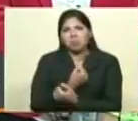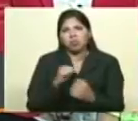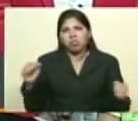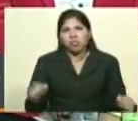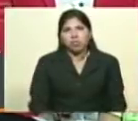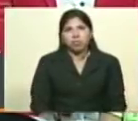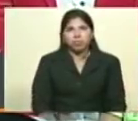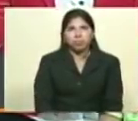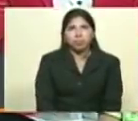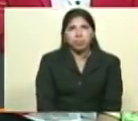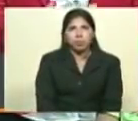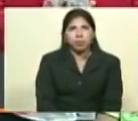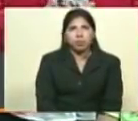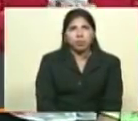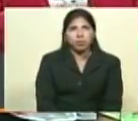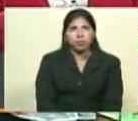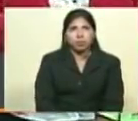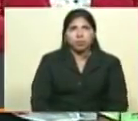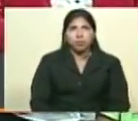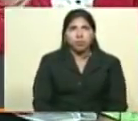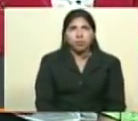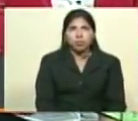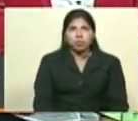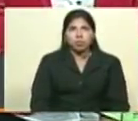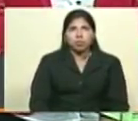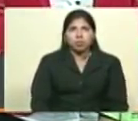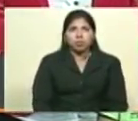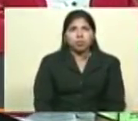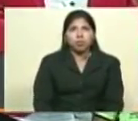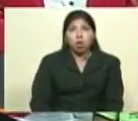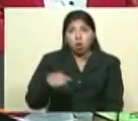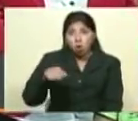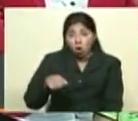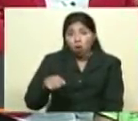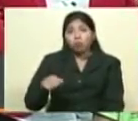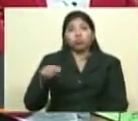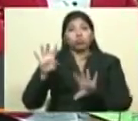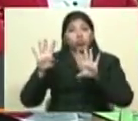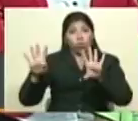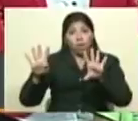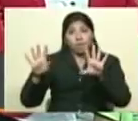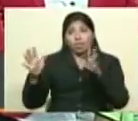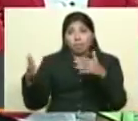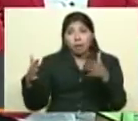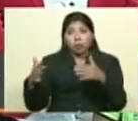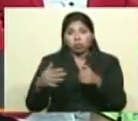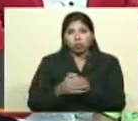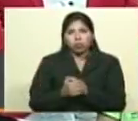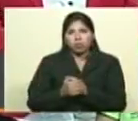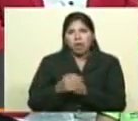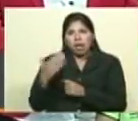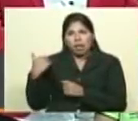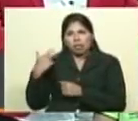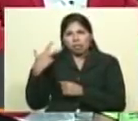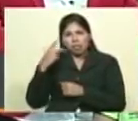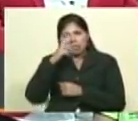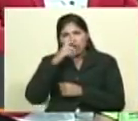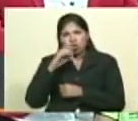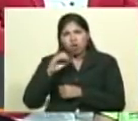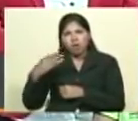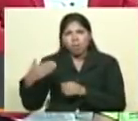Y hoy, 9 de marzo... es un ejemplo de eso. Hace 3 años Obama sacó su decreto